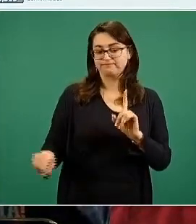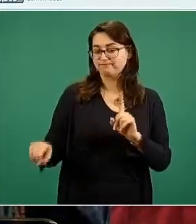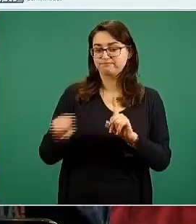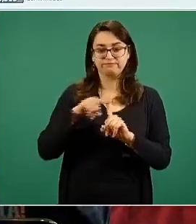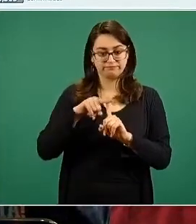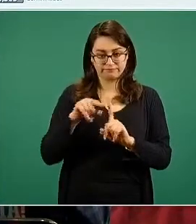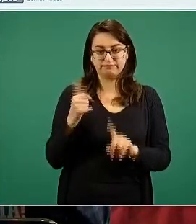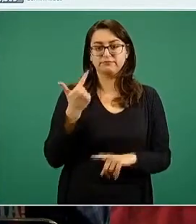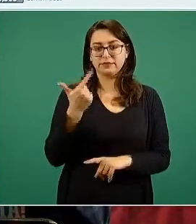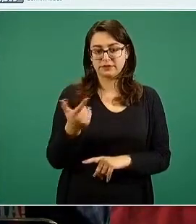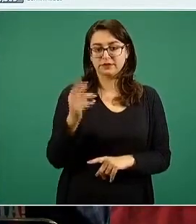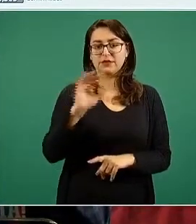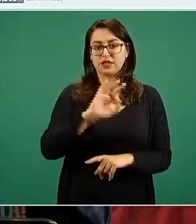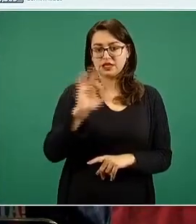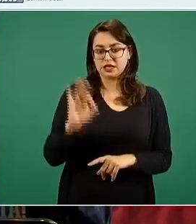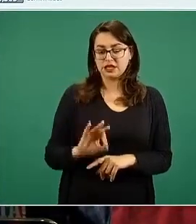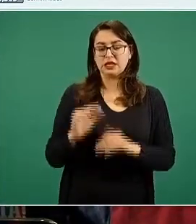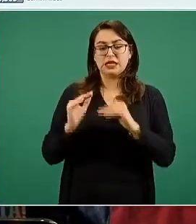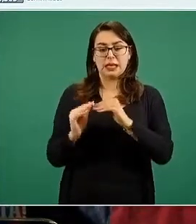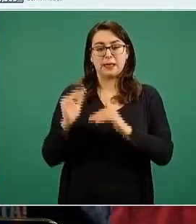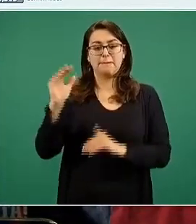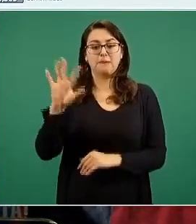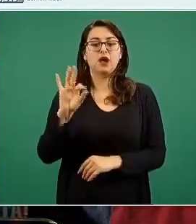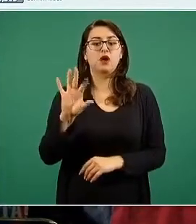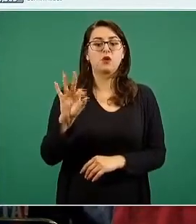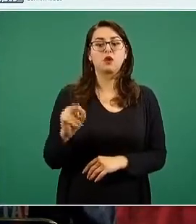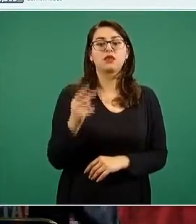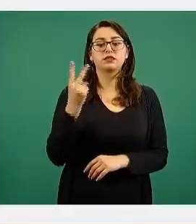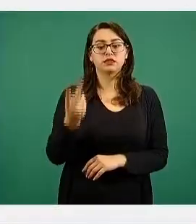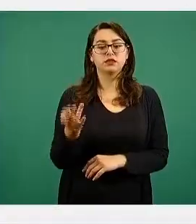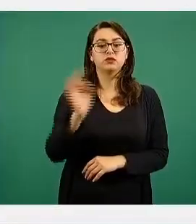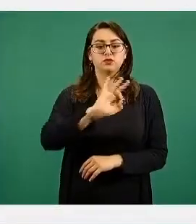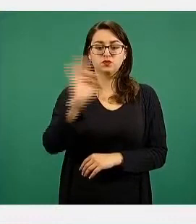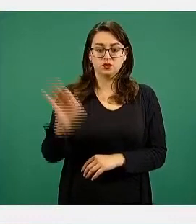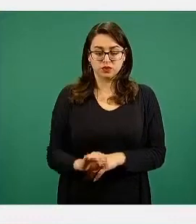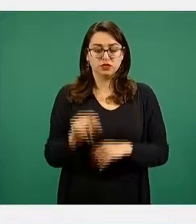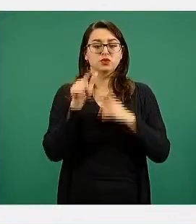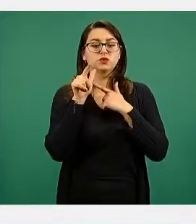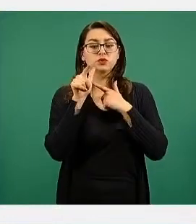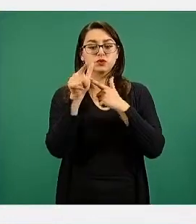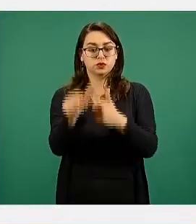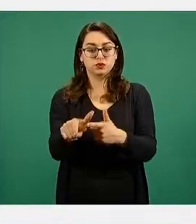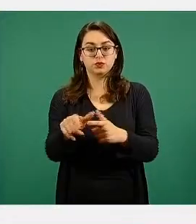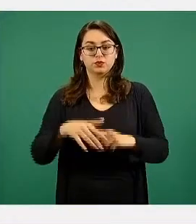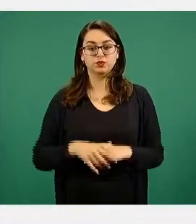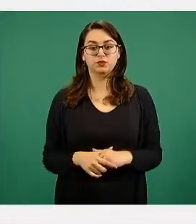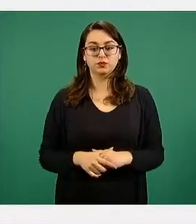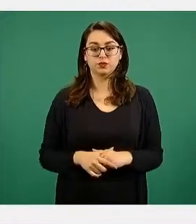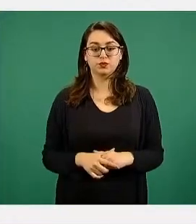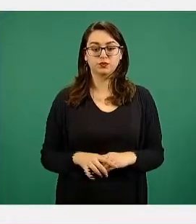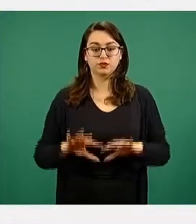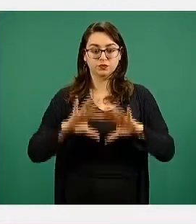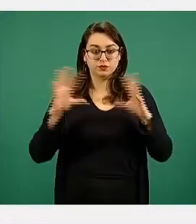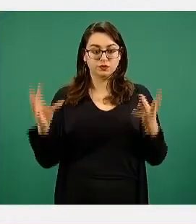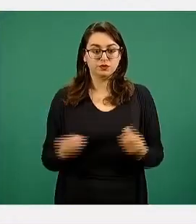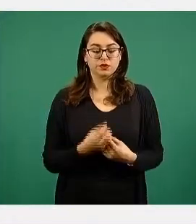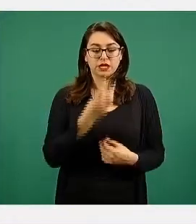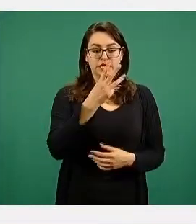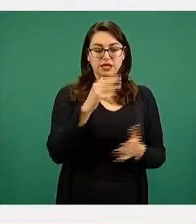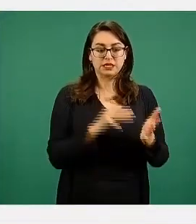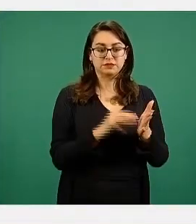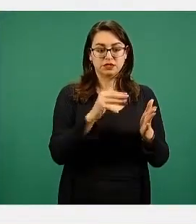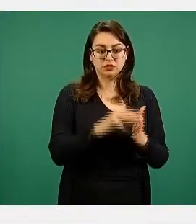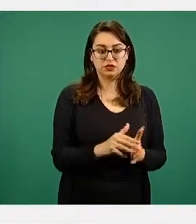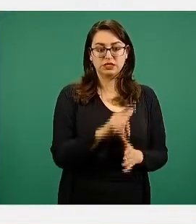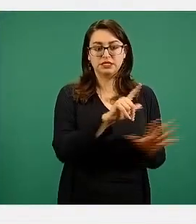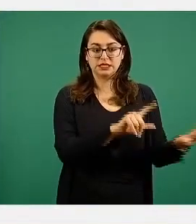redondos en 42% la positividad a la semana 52. Tenemos un total de